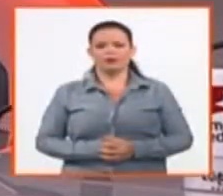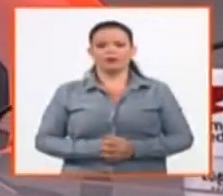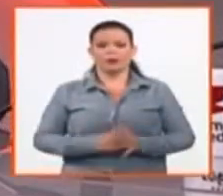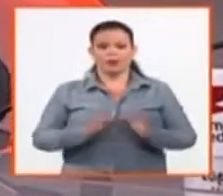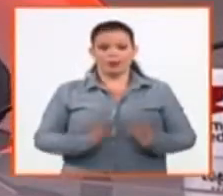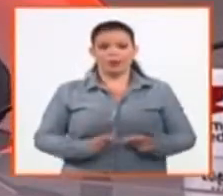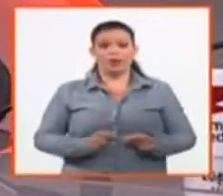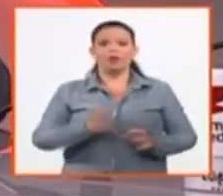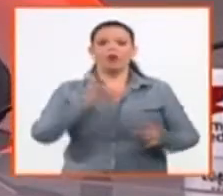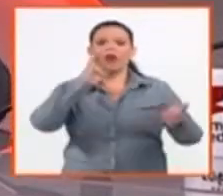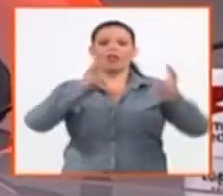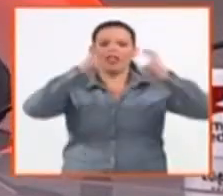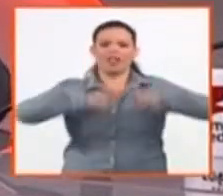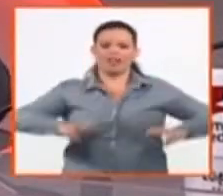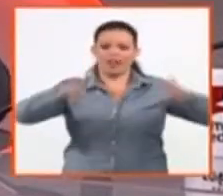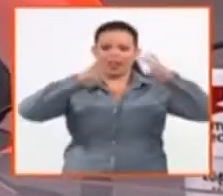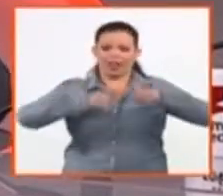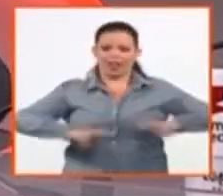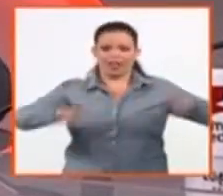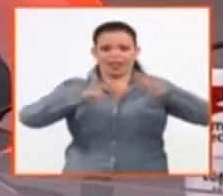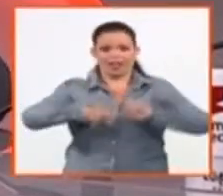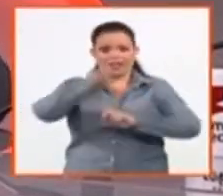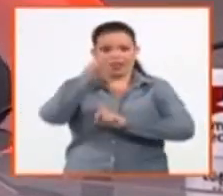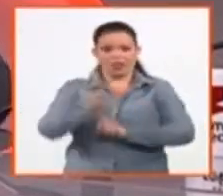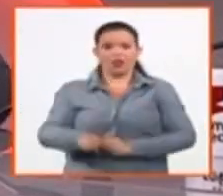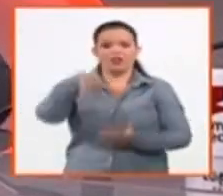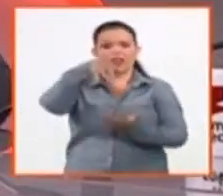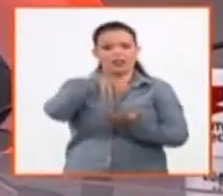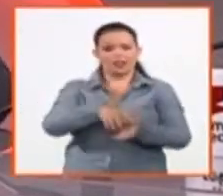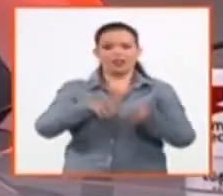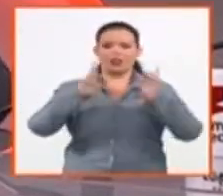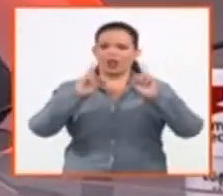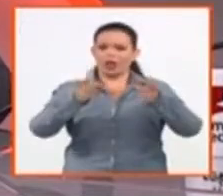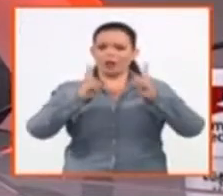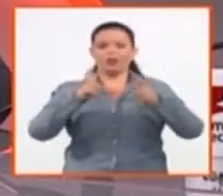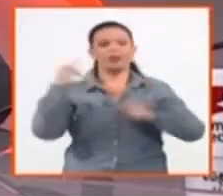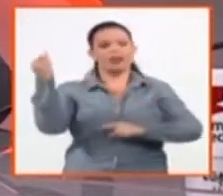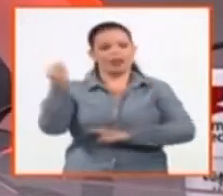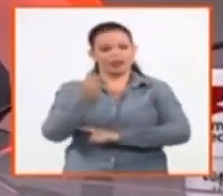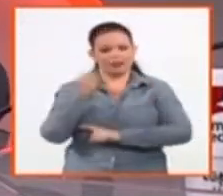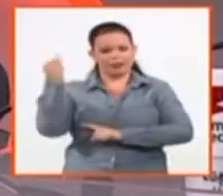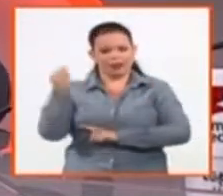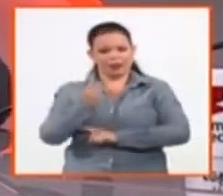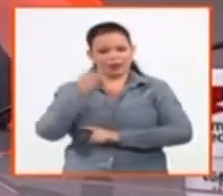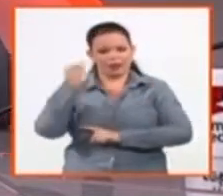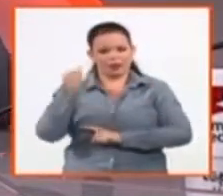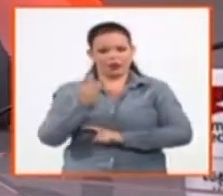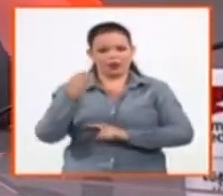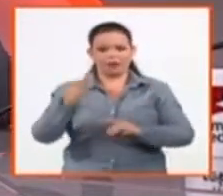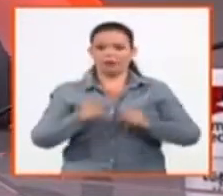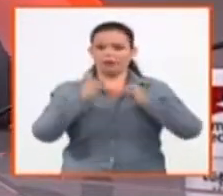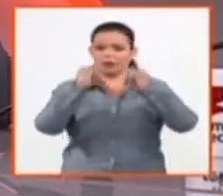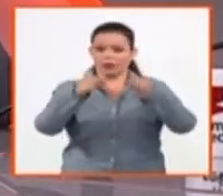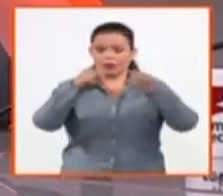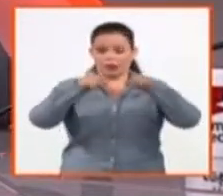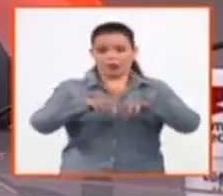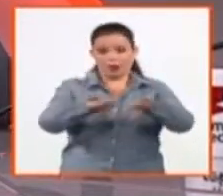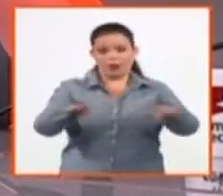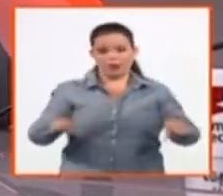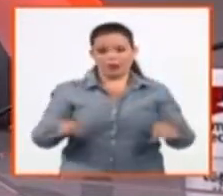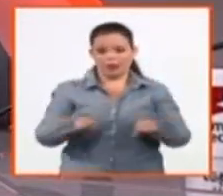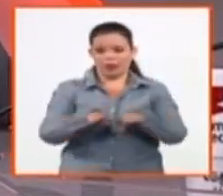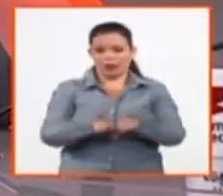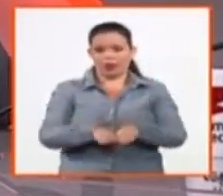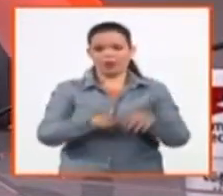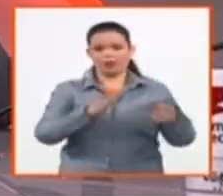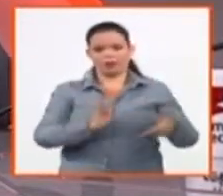investigador del Centro de Investigaciones de Política Internacional. Ya conoce nuestro tema, conoce a nuestros dos invitados. Como siempre les digo,